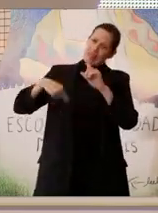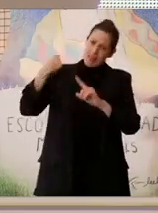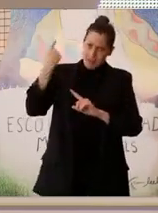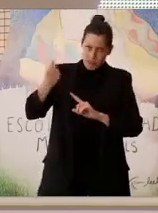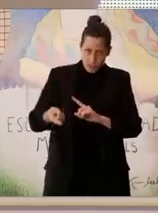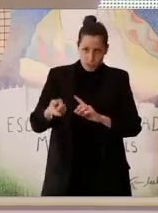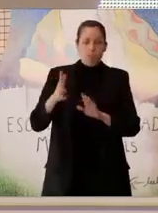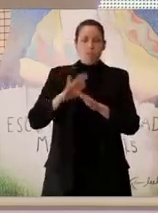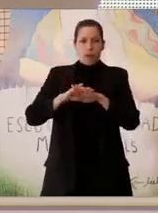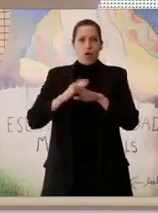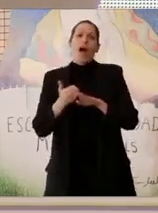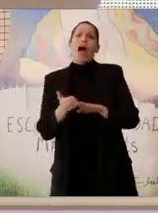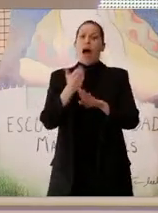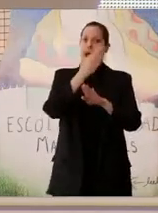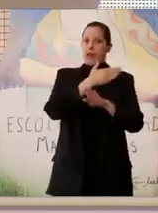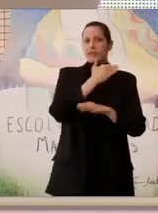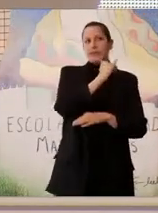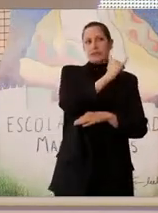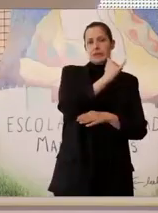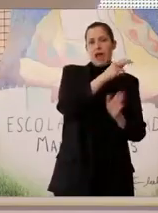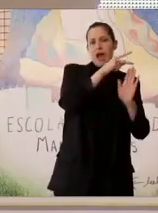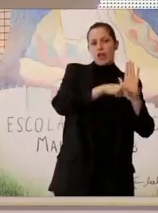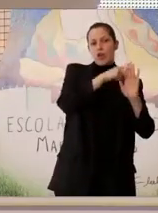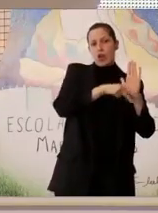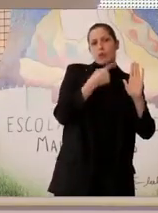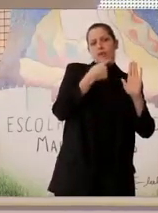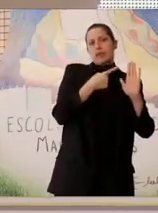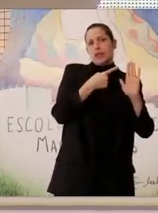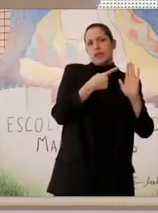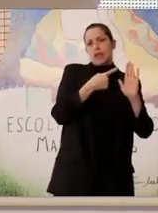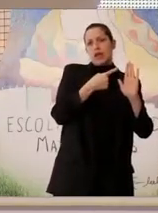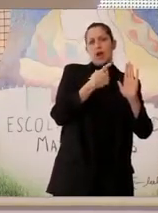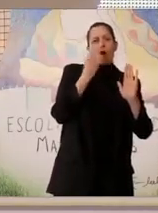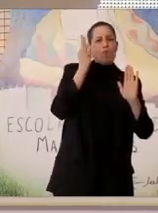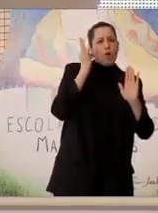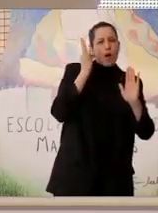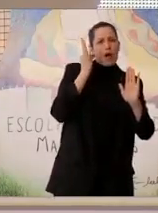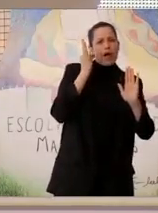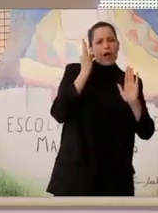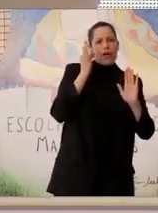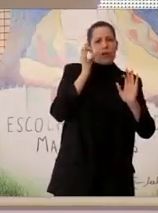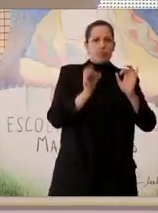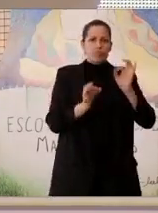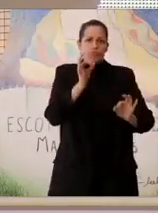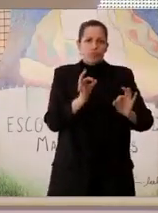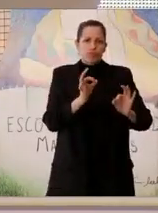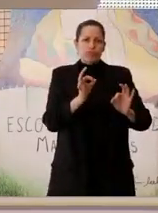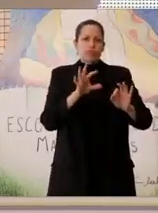que prohibían a las mujeres precisamente presentarse a los cargos de la judicatura, es decir, contábamos con una legislación